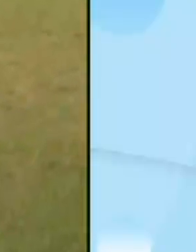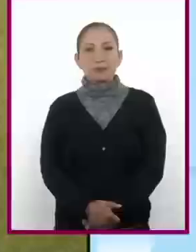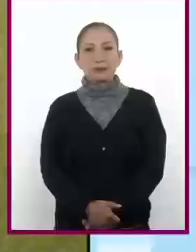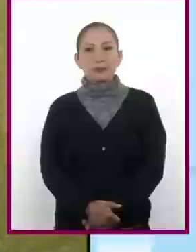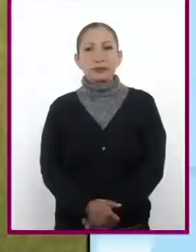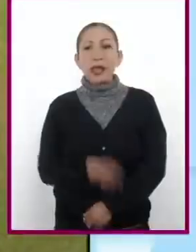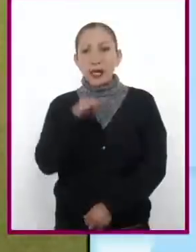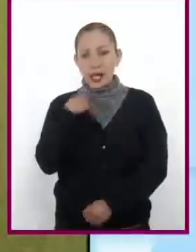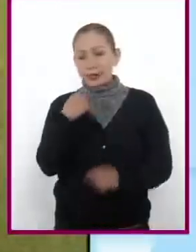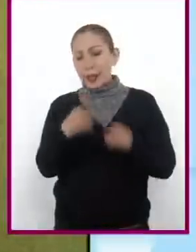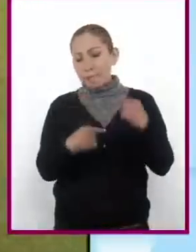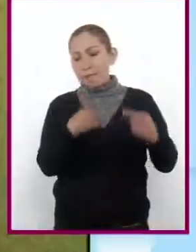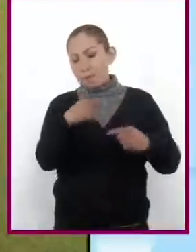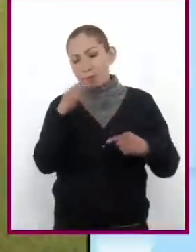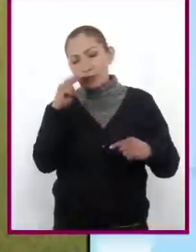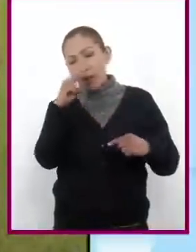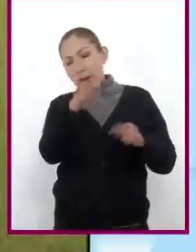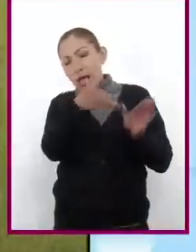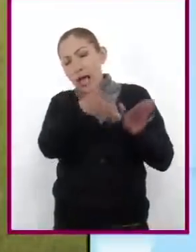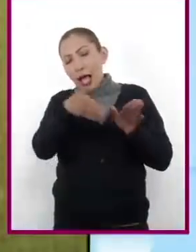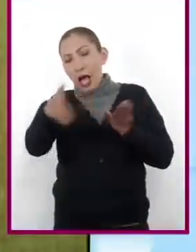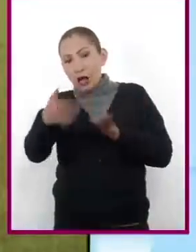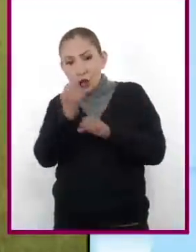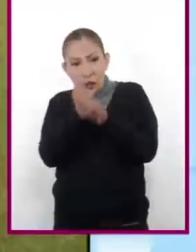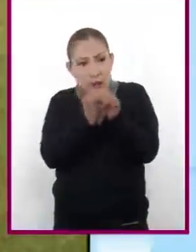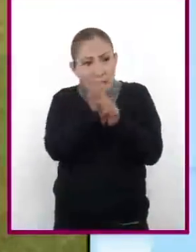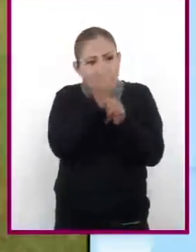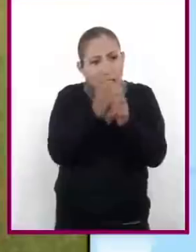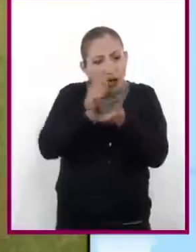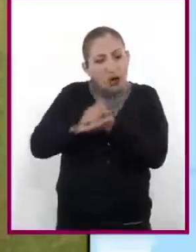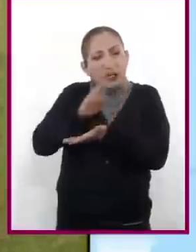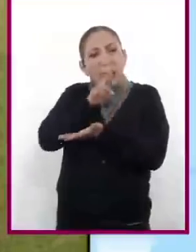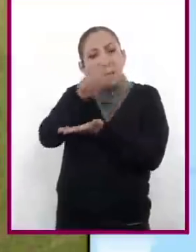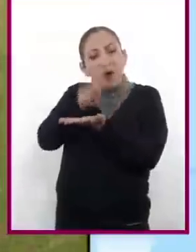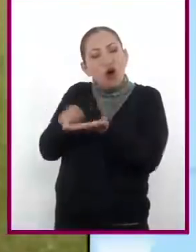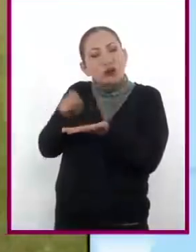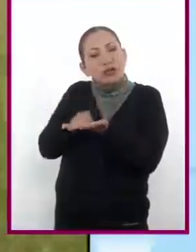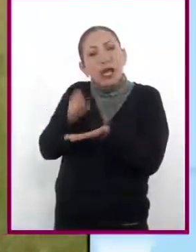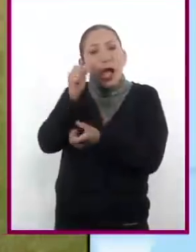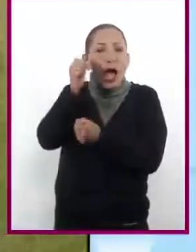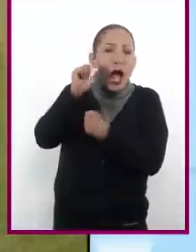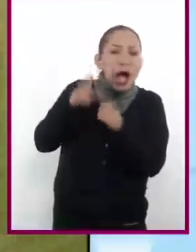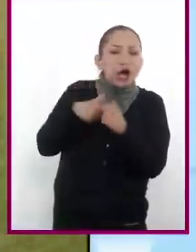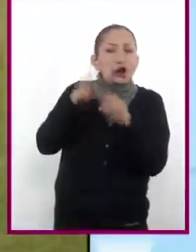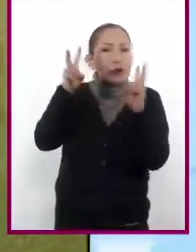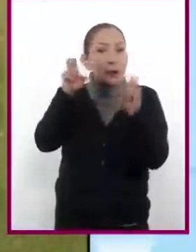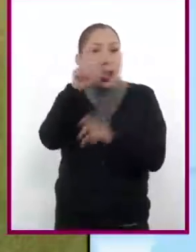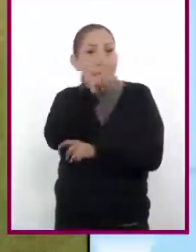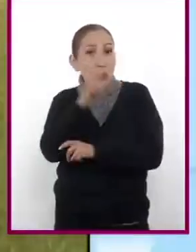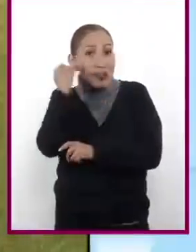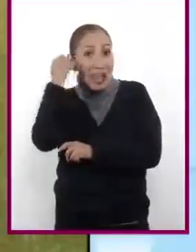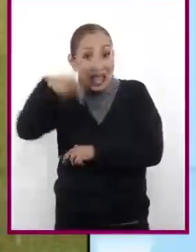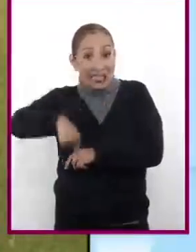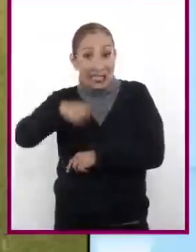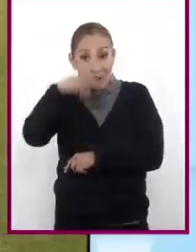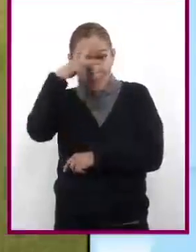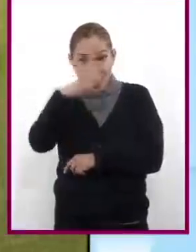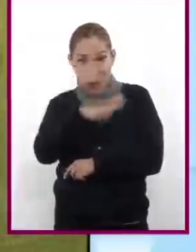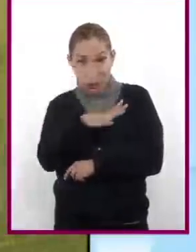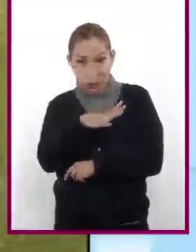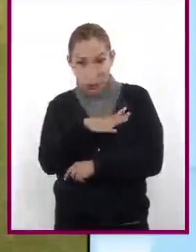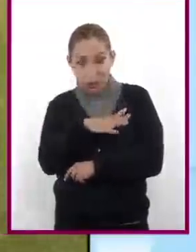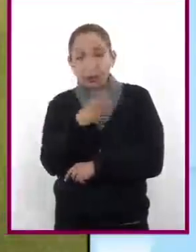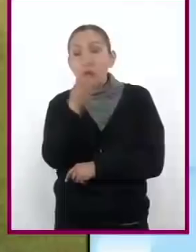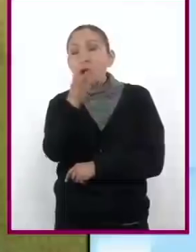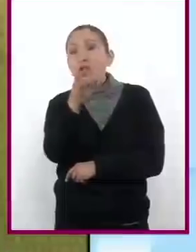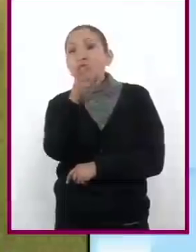En esta secuencia vas a realizar un reporte de investigación sobre la situación de alguna lengua indígena que se hable en nuestro país.